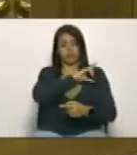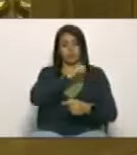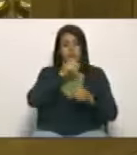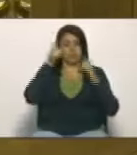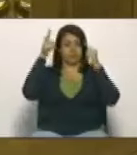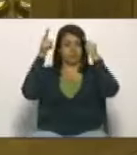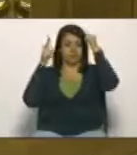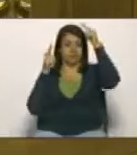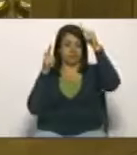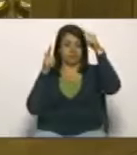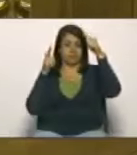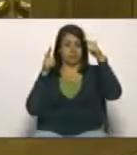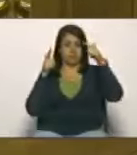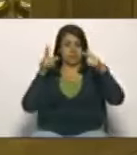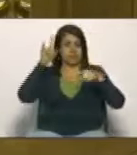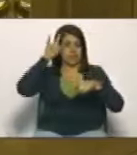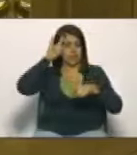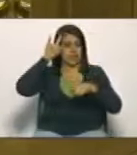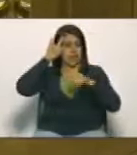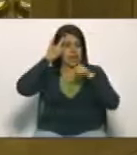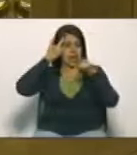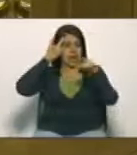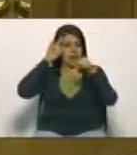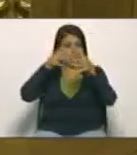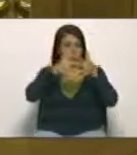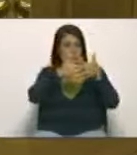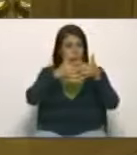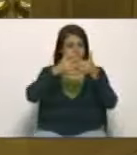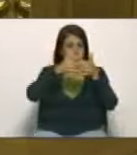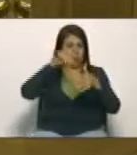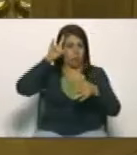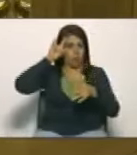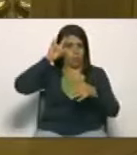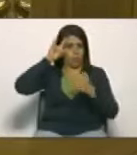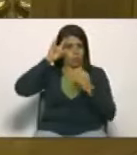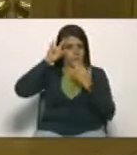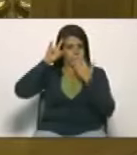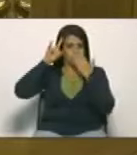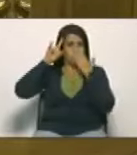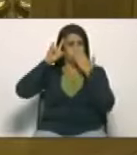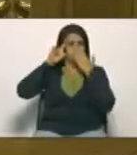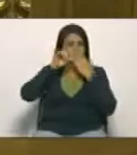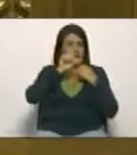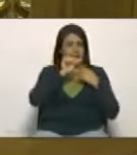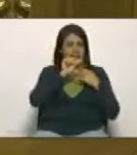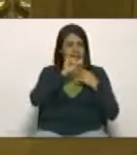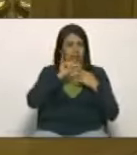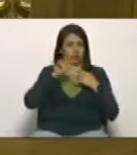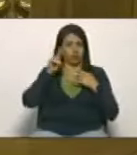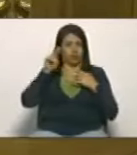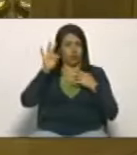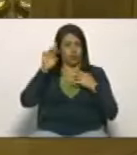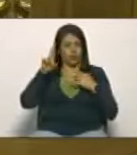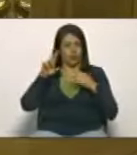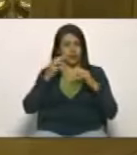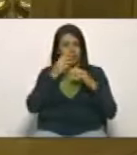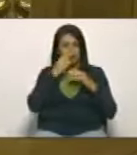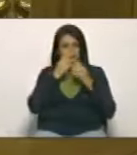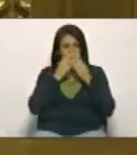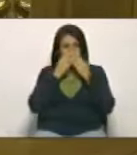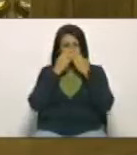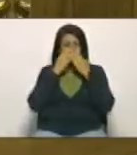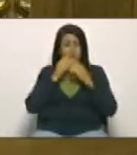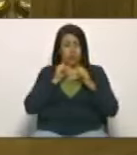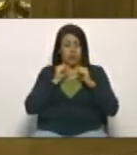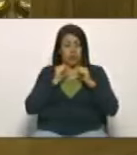Chávez, es el diablo el que está ahí y huele a azufre. cuando se planteó un nuevo orden mundial.